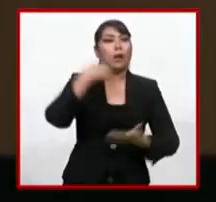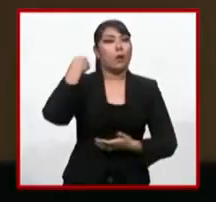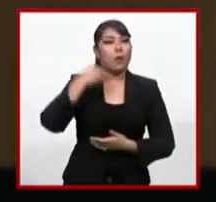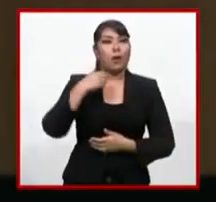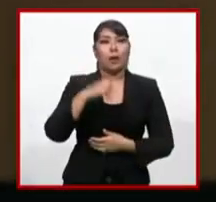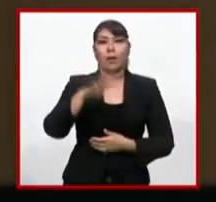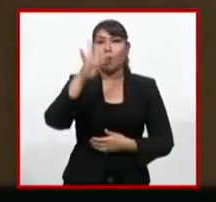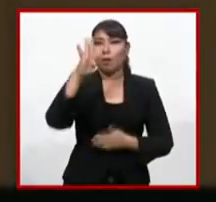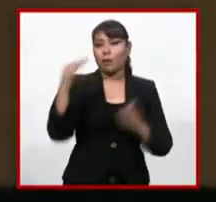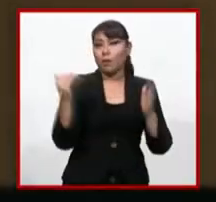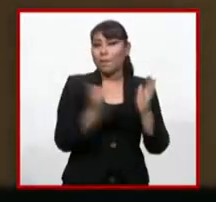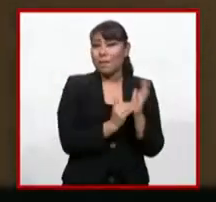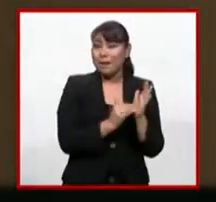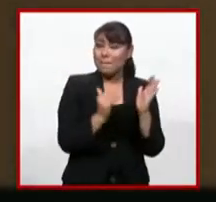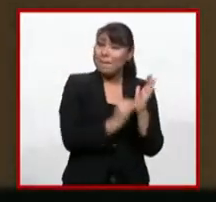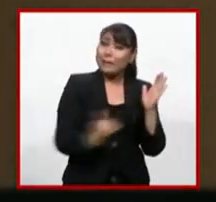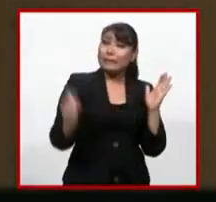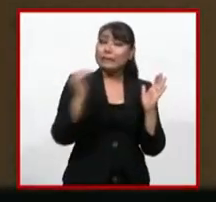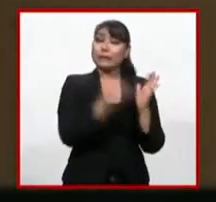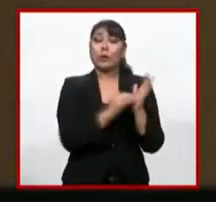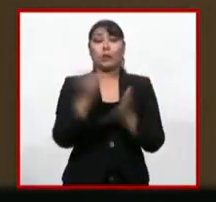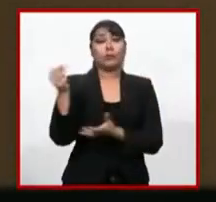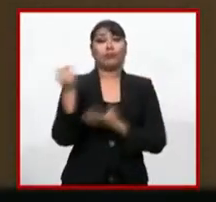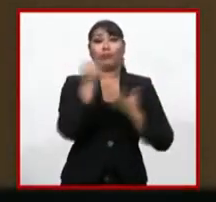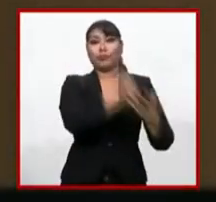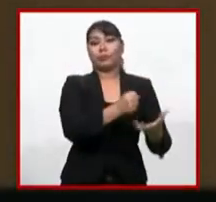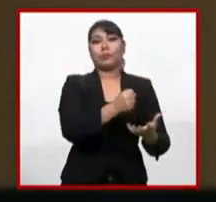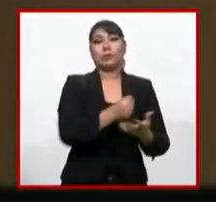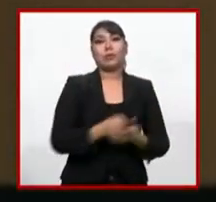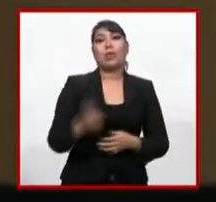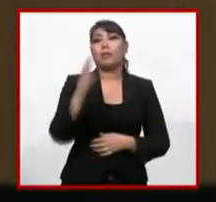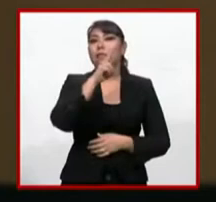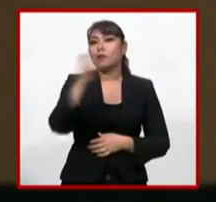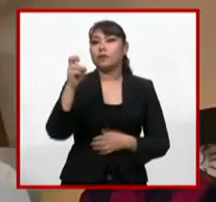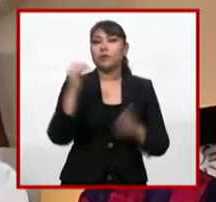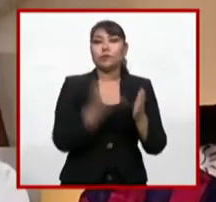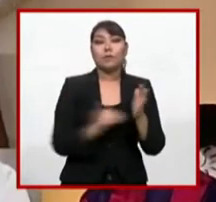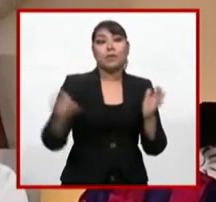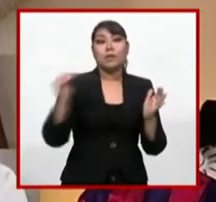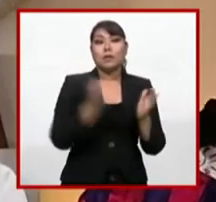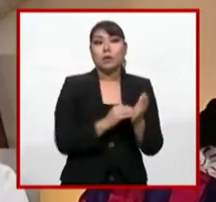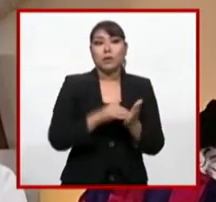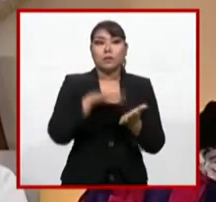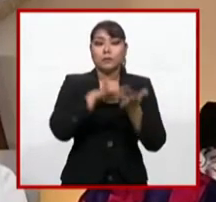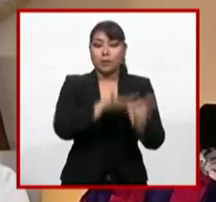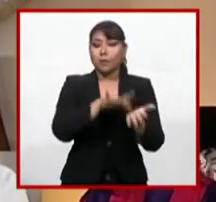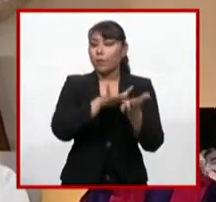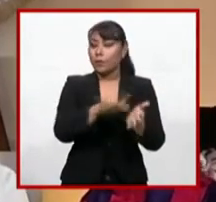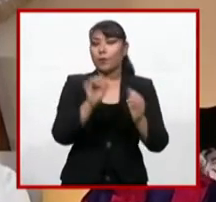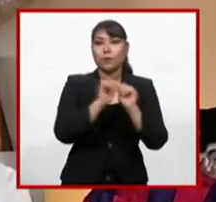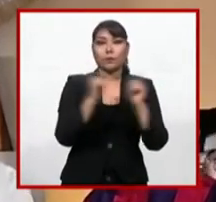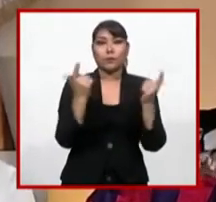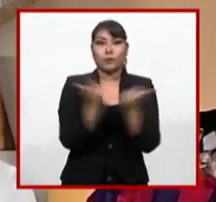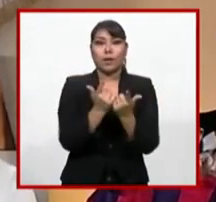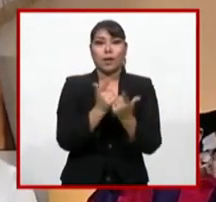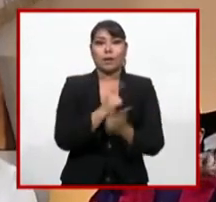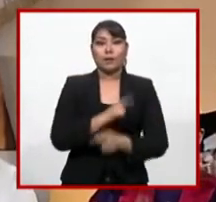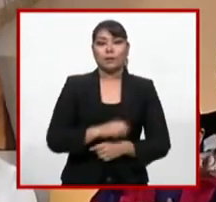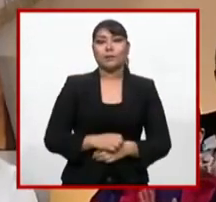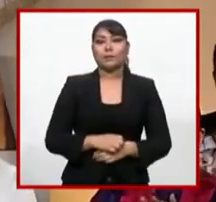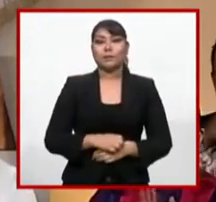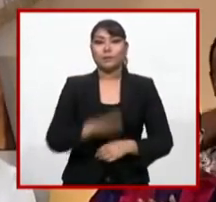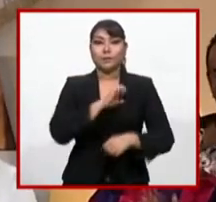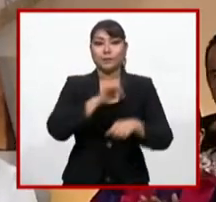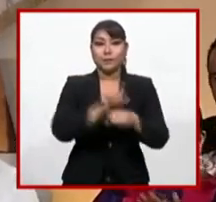de 4,000 millones, pero también acompañado a 200 millones de apoyo social, especialmente